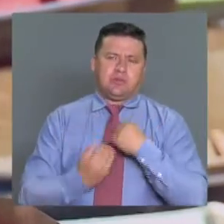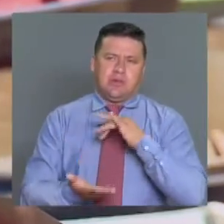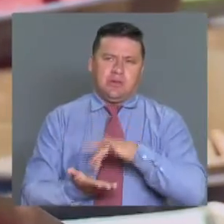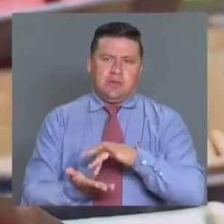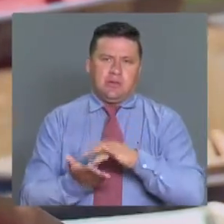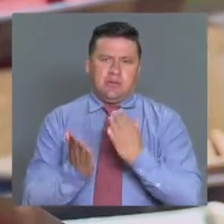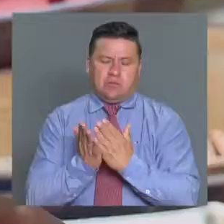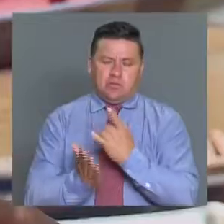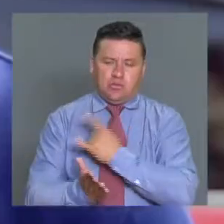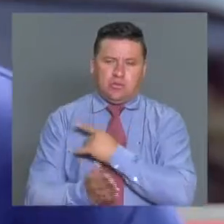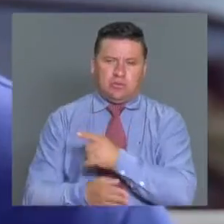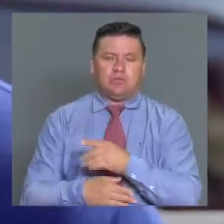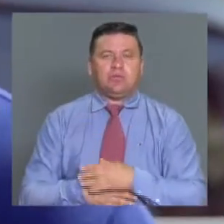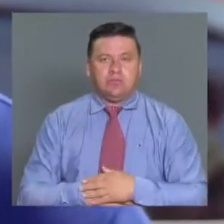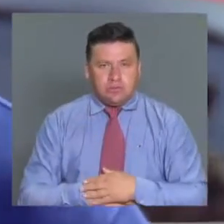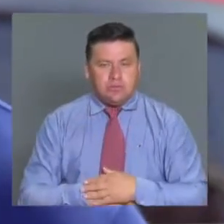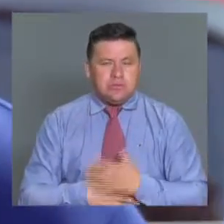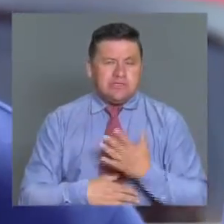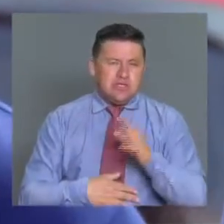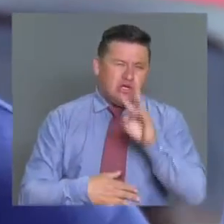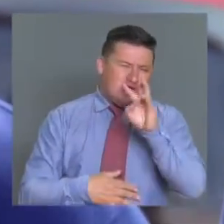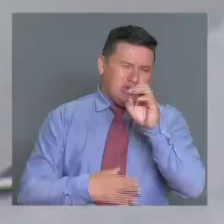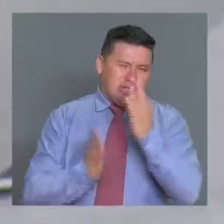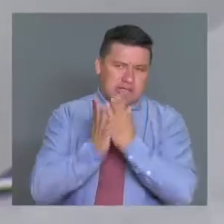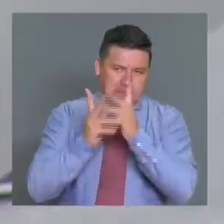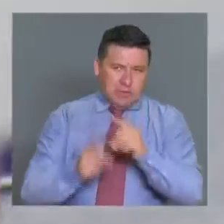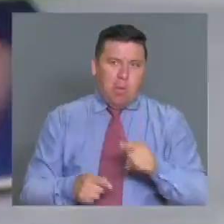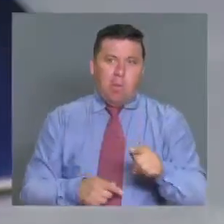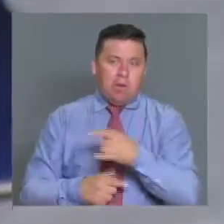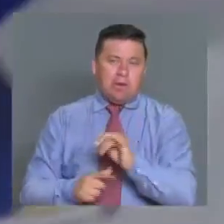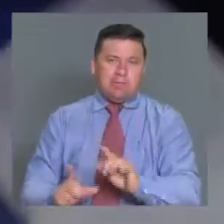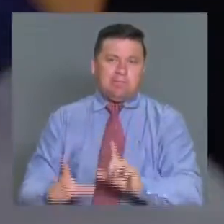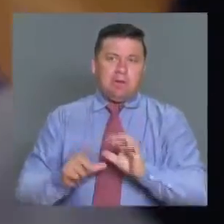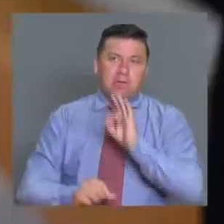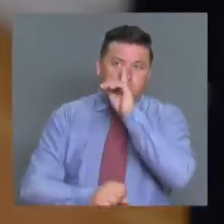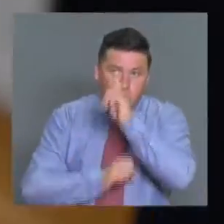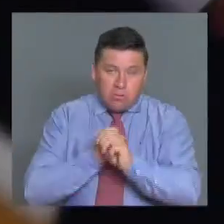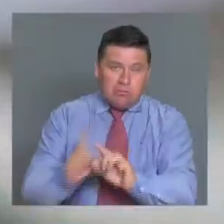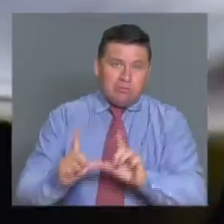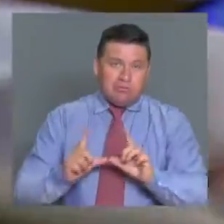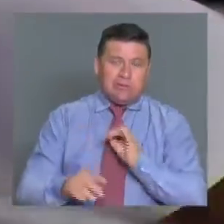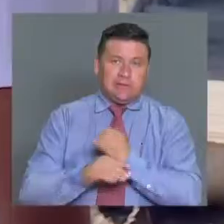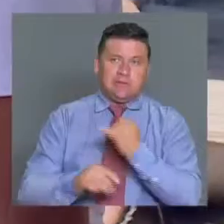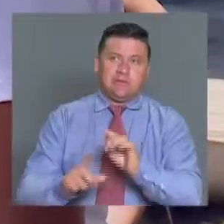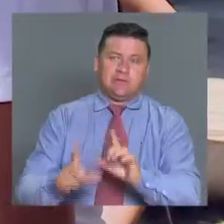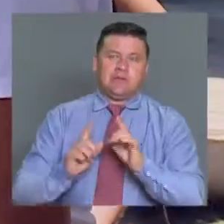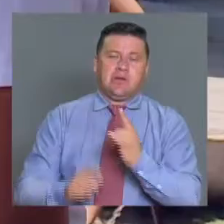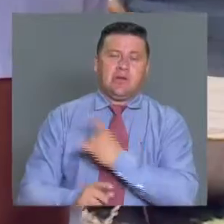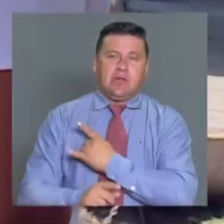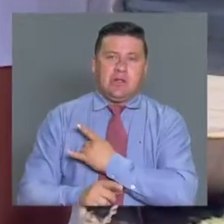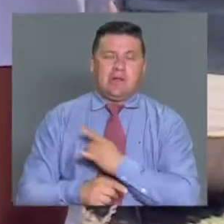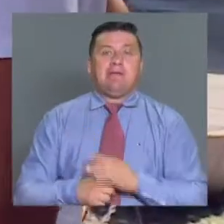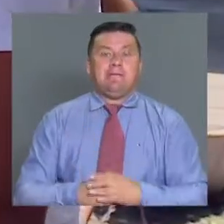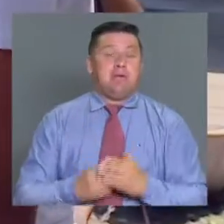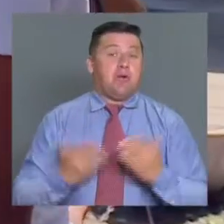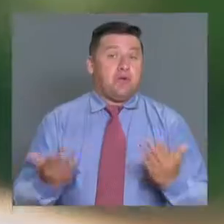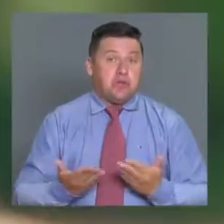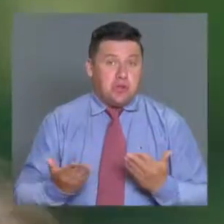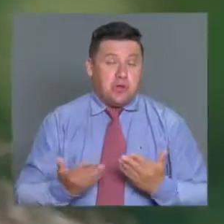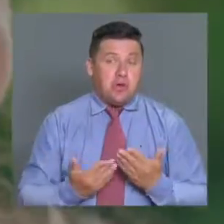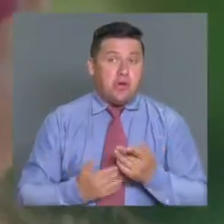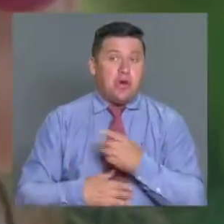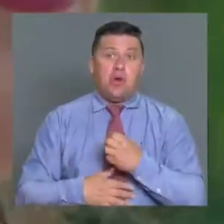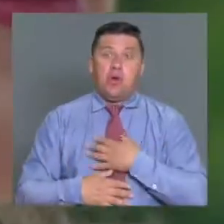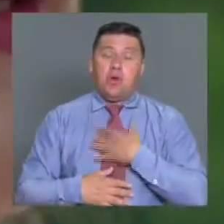presencia acá en el municipio cerca de 80 estudiantes se gradúan anualmente de las instituciones educativas donde son